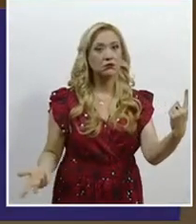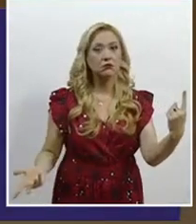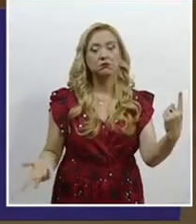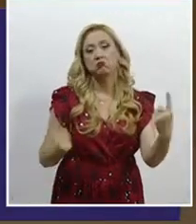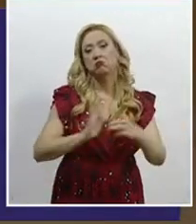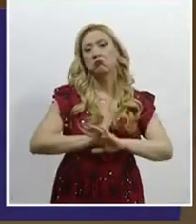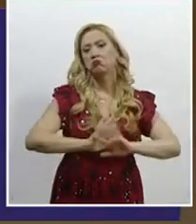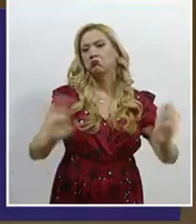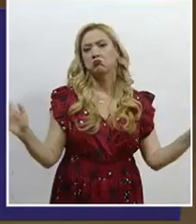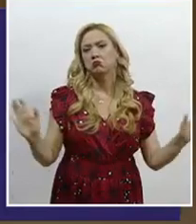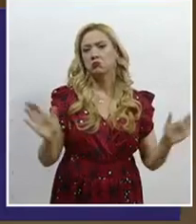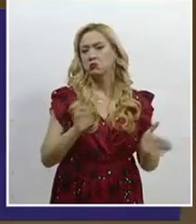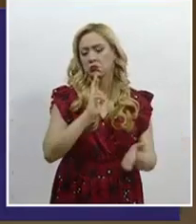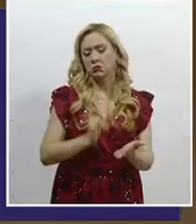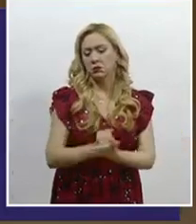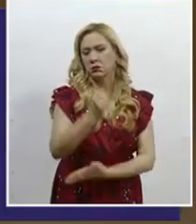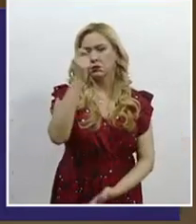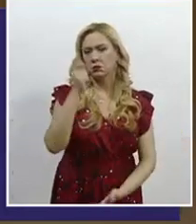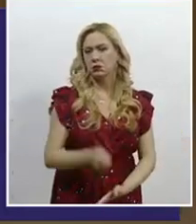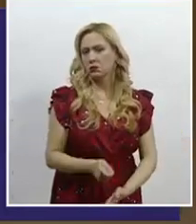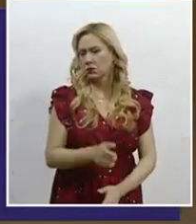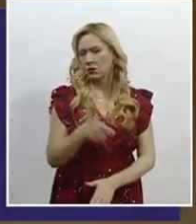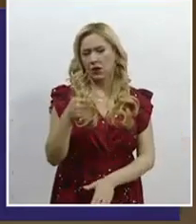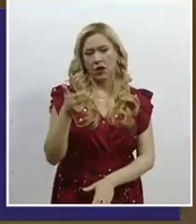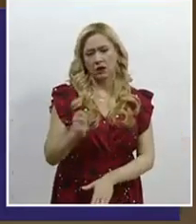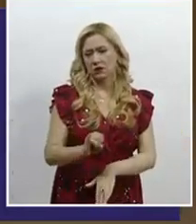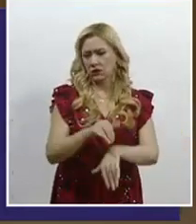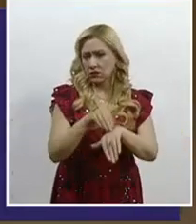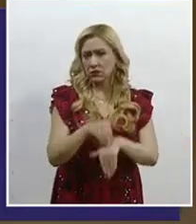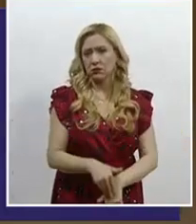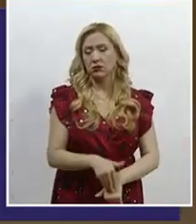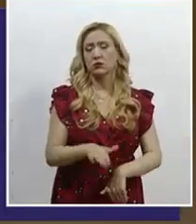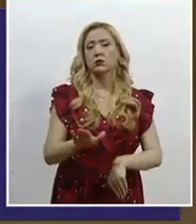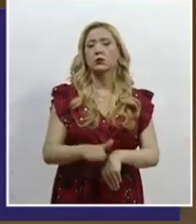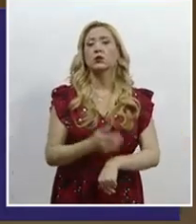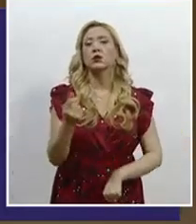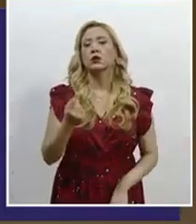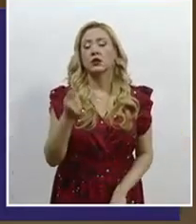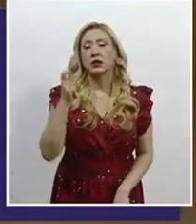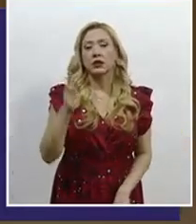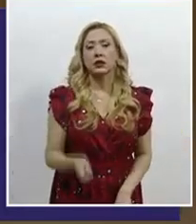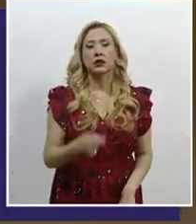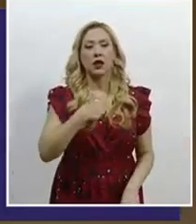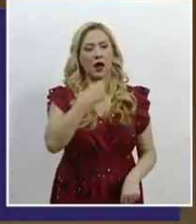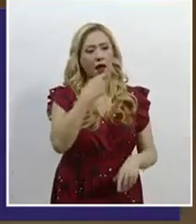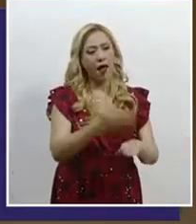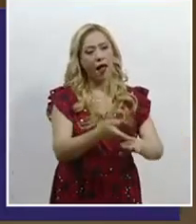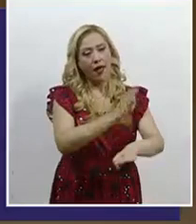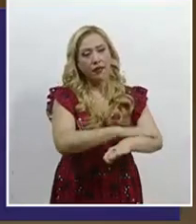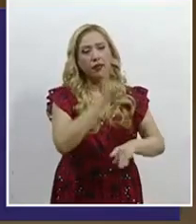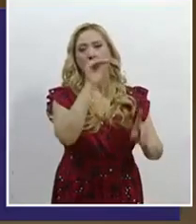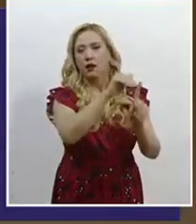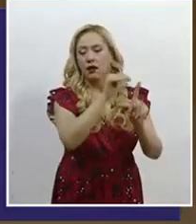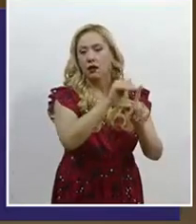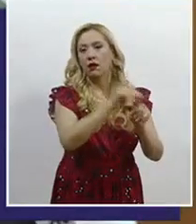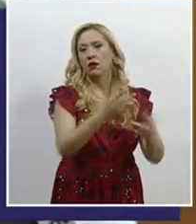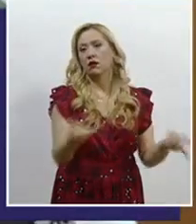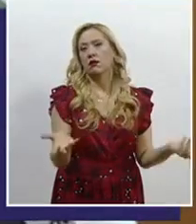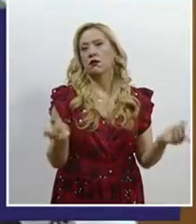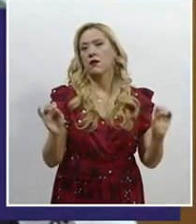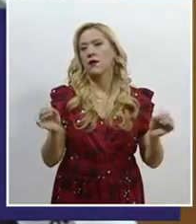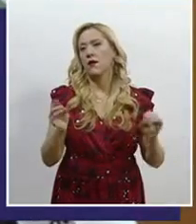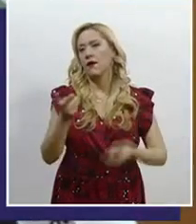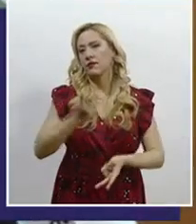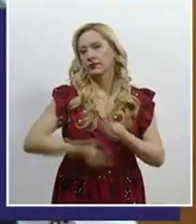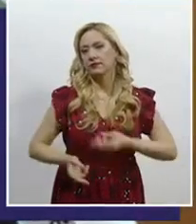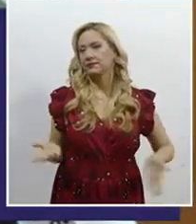local, aunado a que dicho supuesto en lo particular no fue previsto como parte del apercibimiento que realizó. En otro